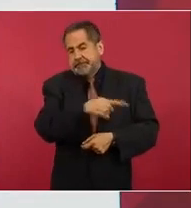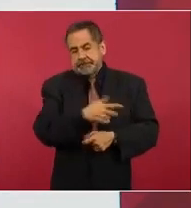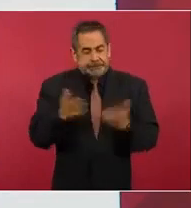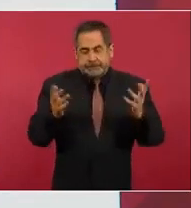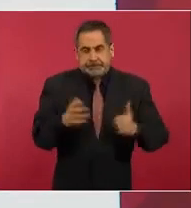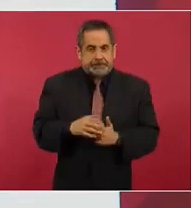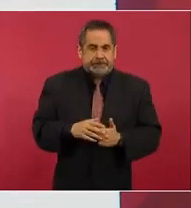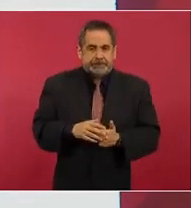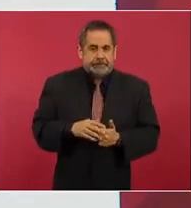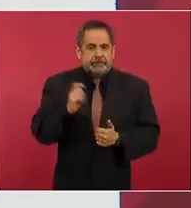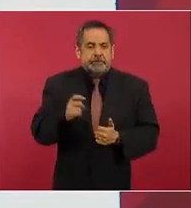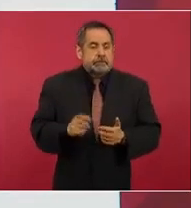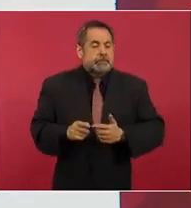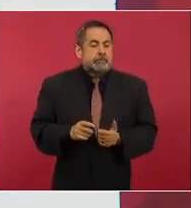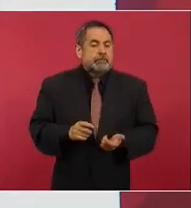pues